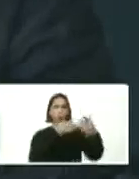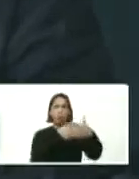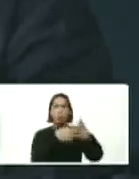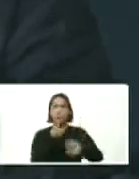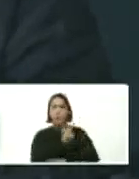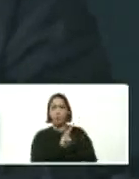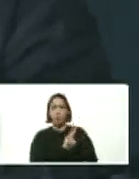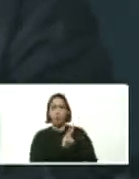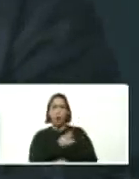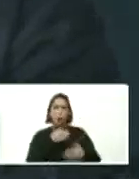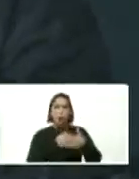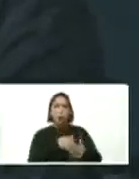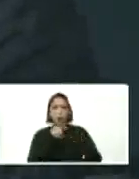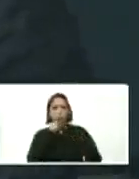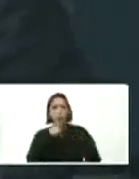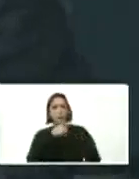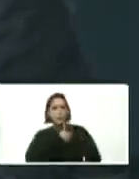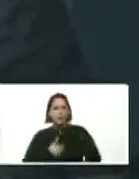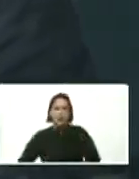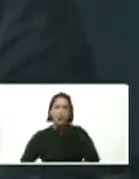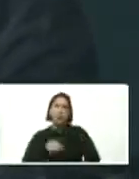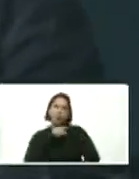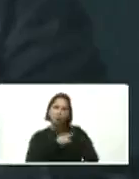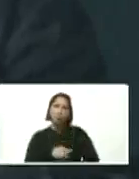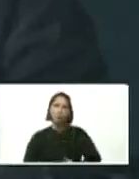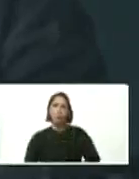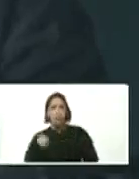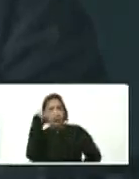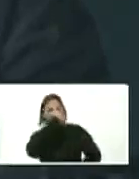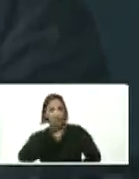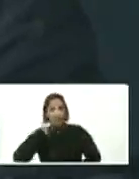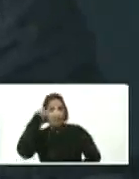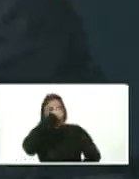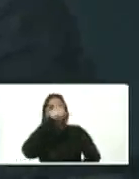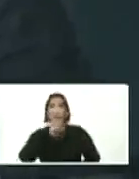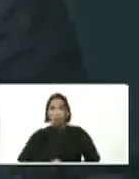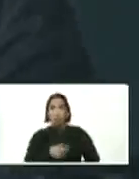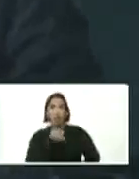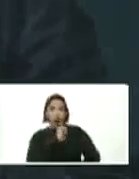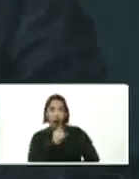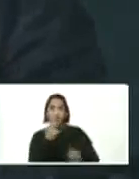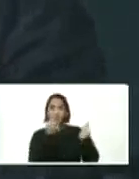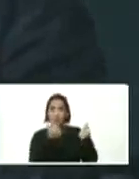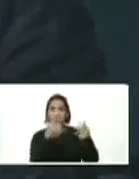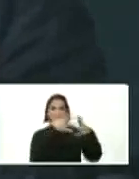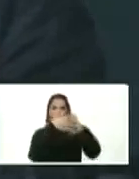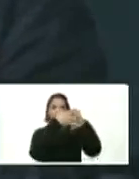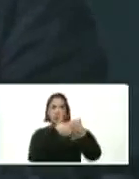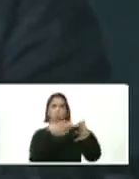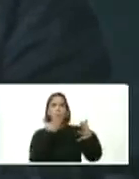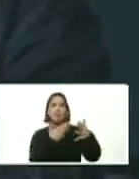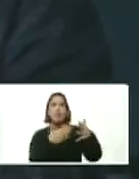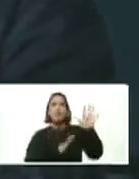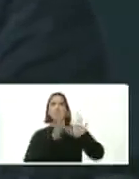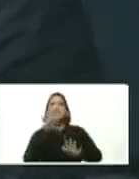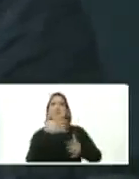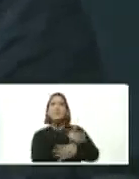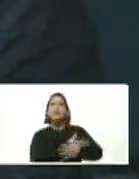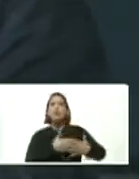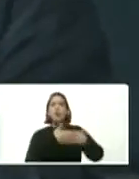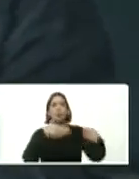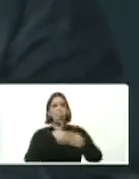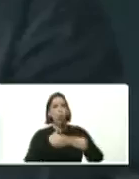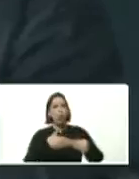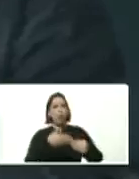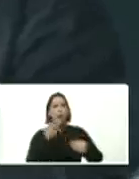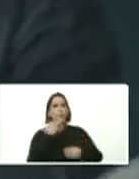persecución contra usted, presidente, porque a su cabeza le pusieron un precio. Los Estados Unidos pidieron 15 millones de dólares por usted. Barato. No